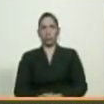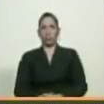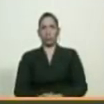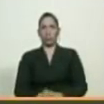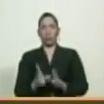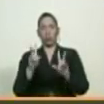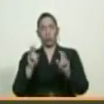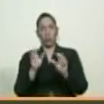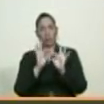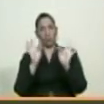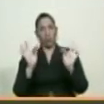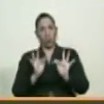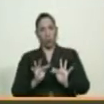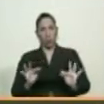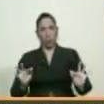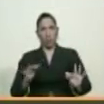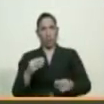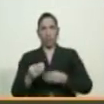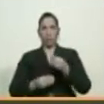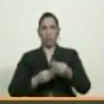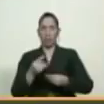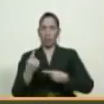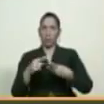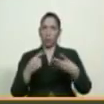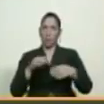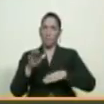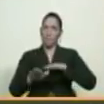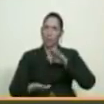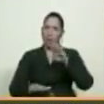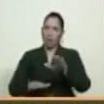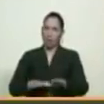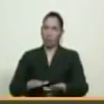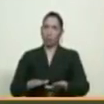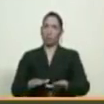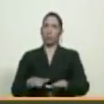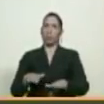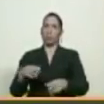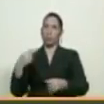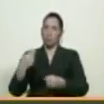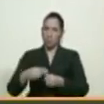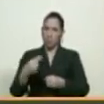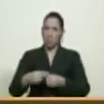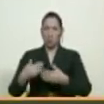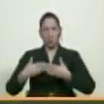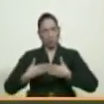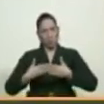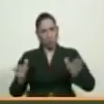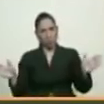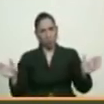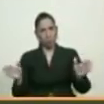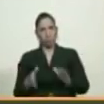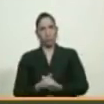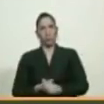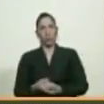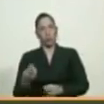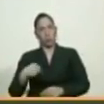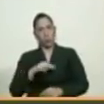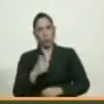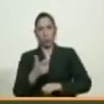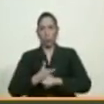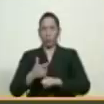nueva forma de hacer las cosas. Es un paso adelante al rentismo petrolero y nosotros, como gobierno